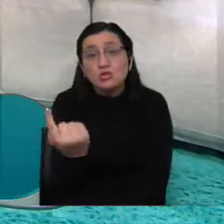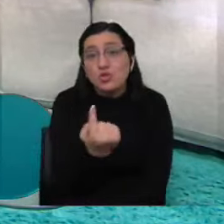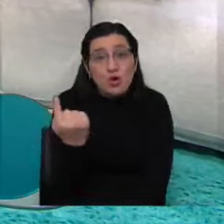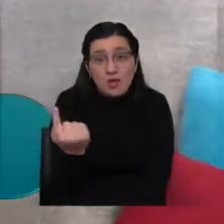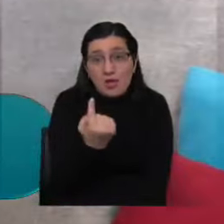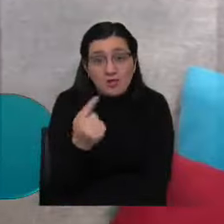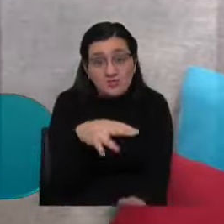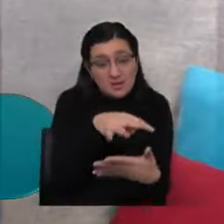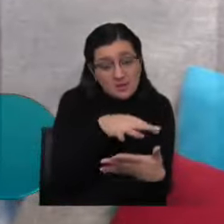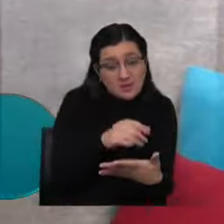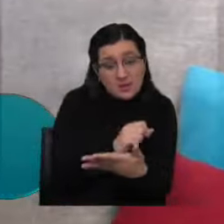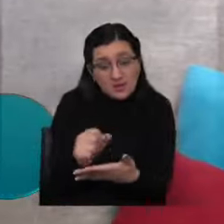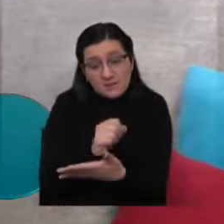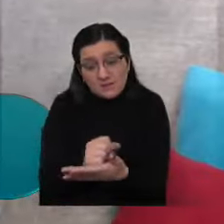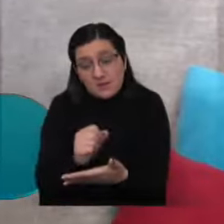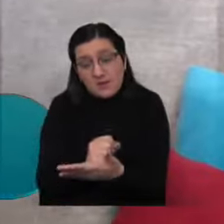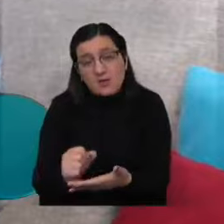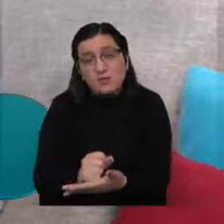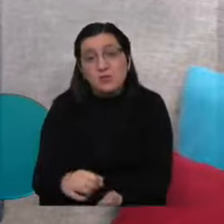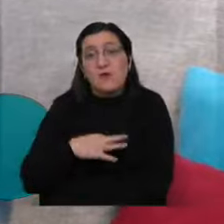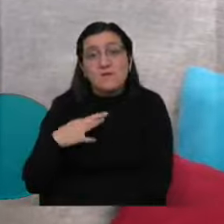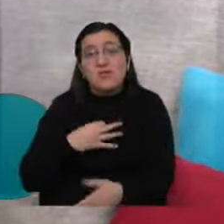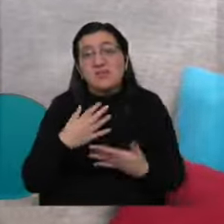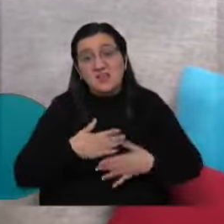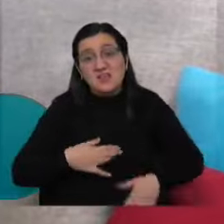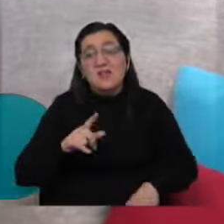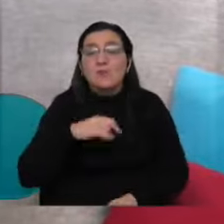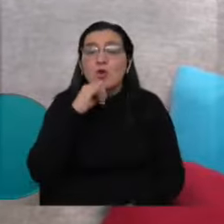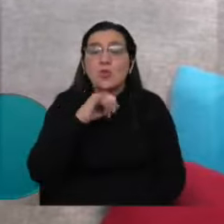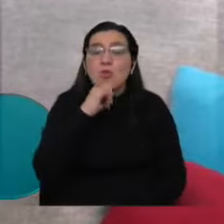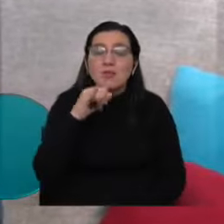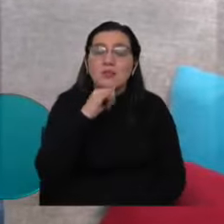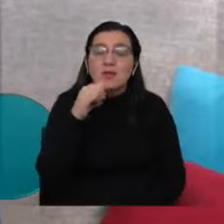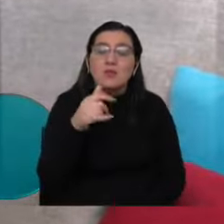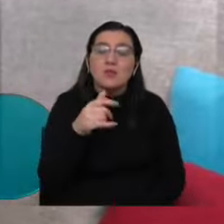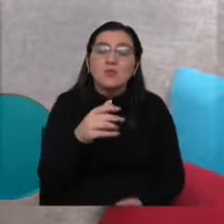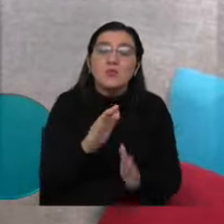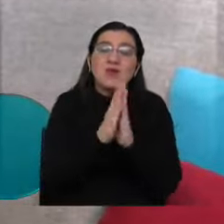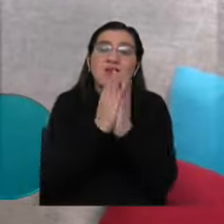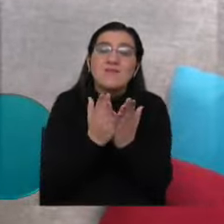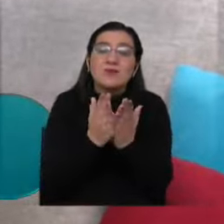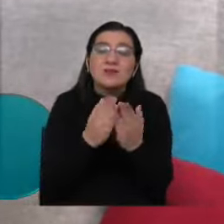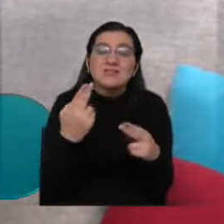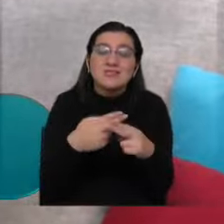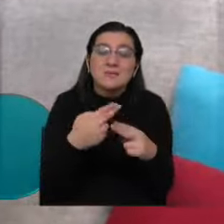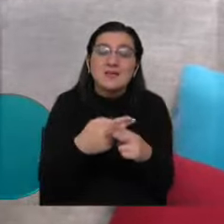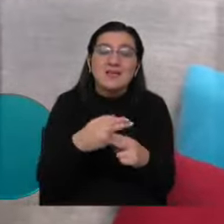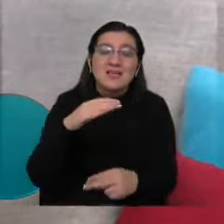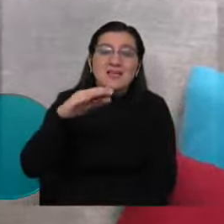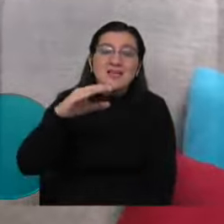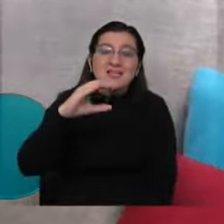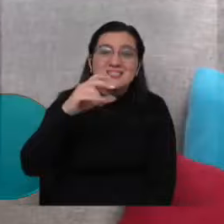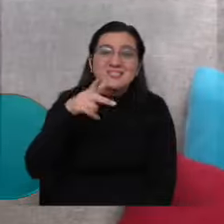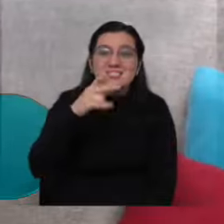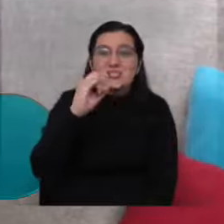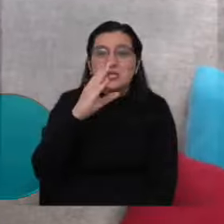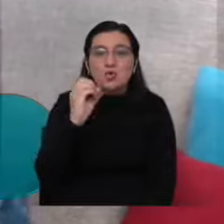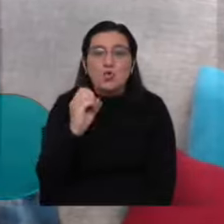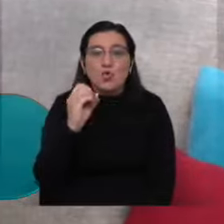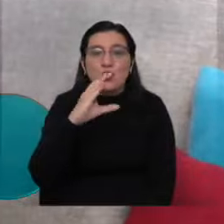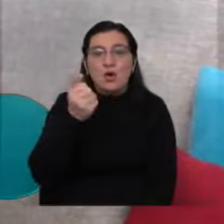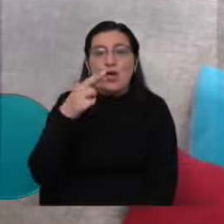este tuvo una vida así como bastante tranquil qué le que ella retrata después en en chico Carl no es es el libro de cuentos que también se lee muchas veces en la jelas Sí